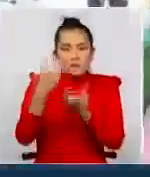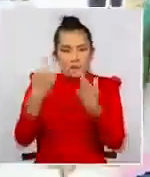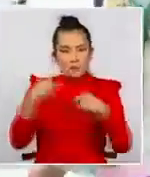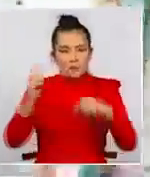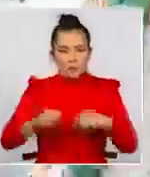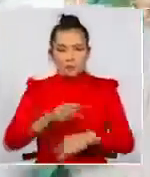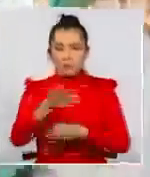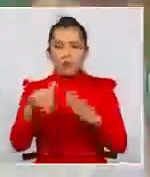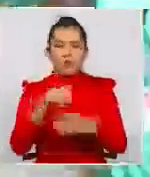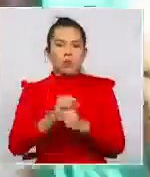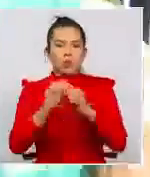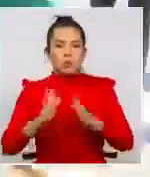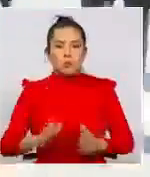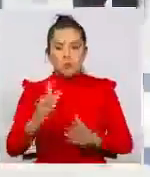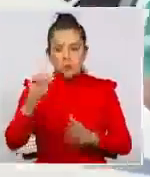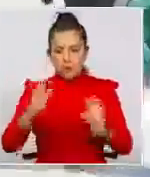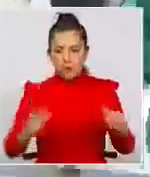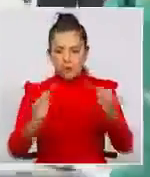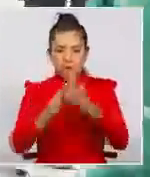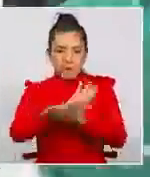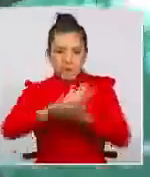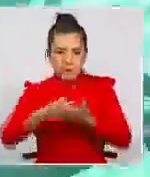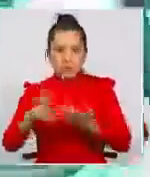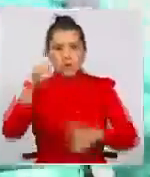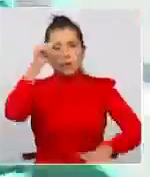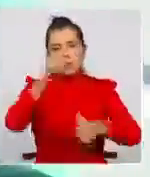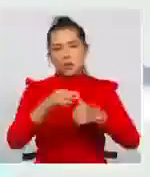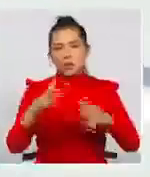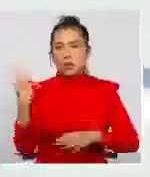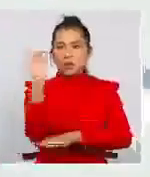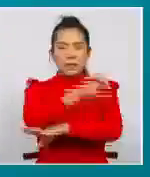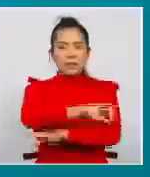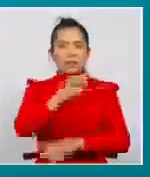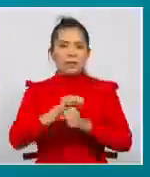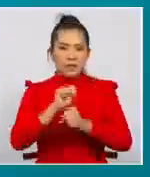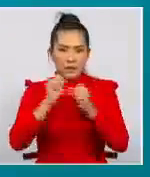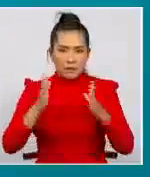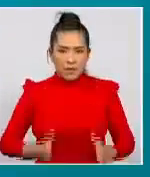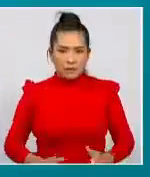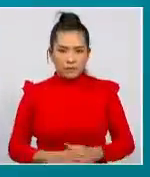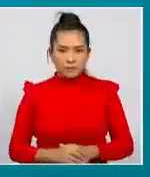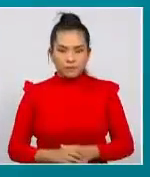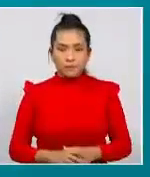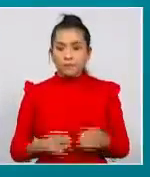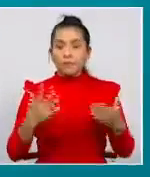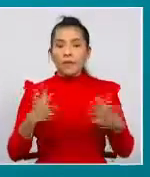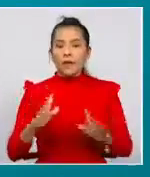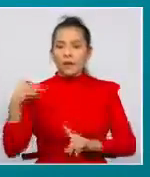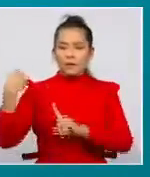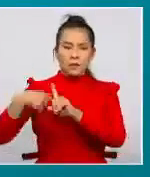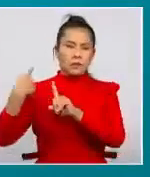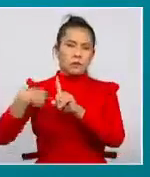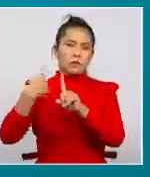trabajadores de La Paz Limpia marcharon recordando el Día del Trabajador. Después de varios meses de retraso, este